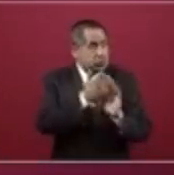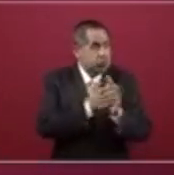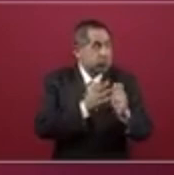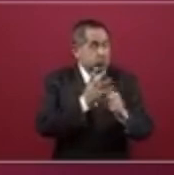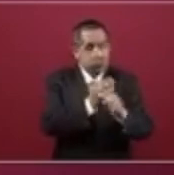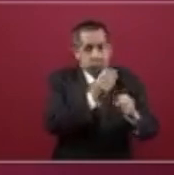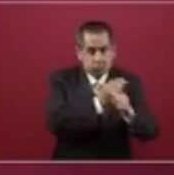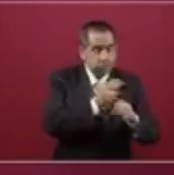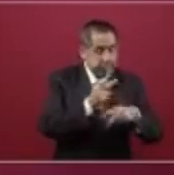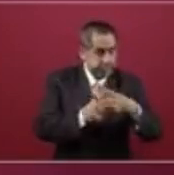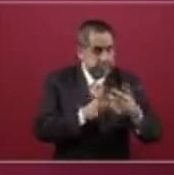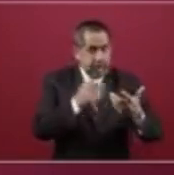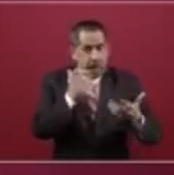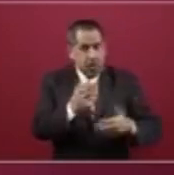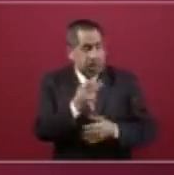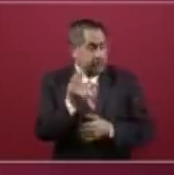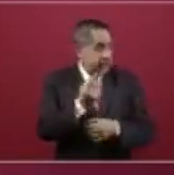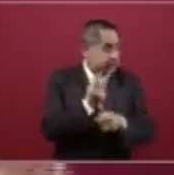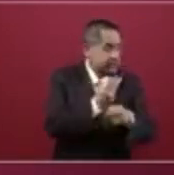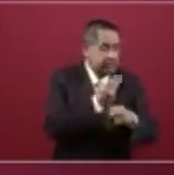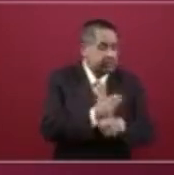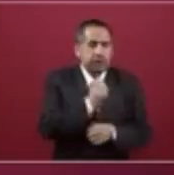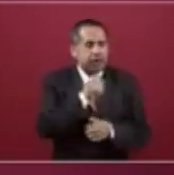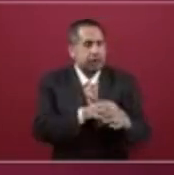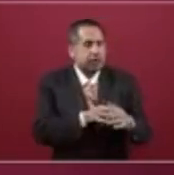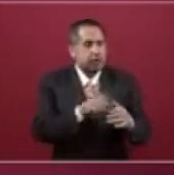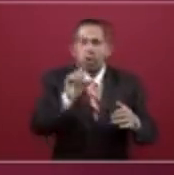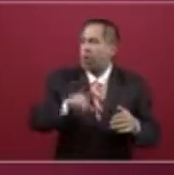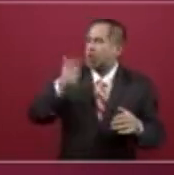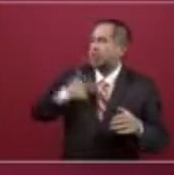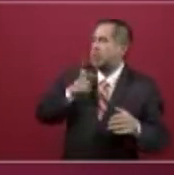que se requerían se contrataban